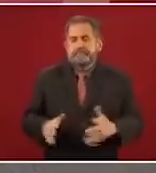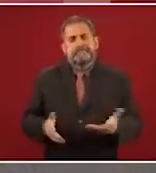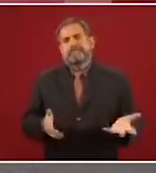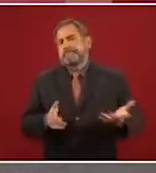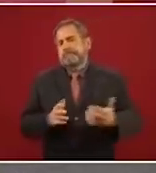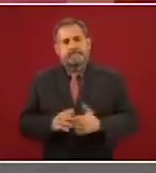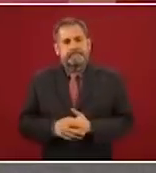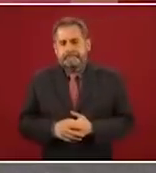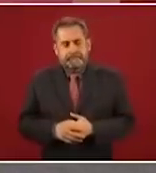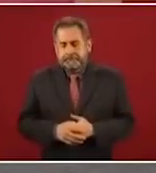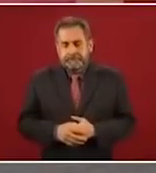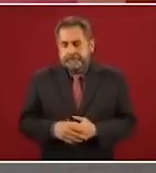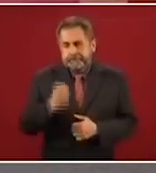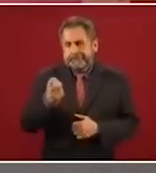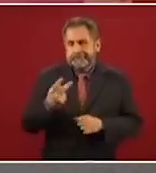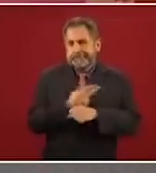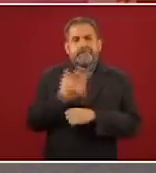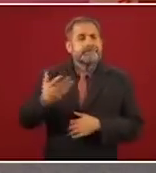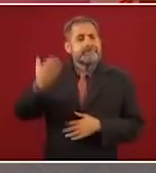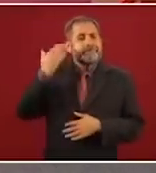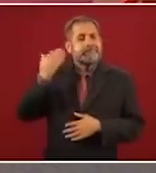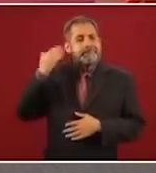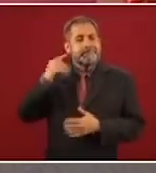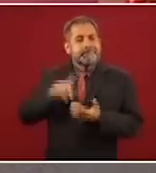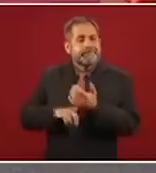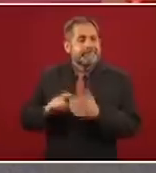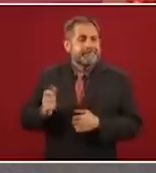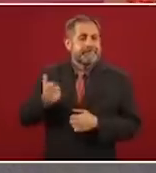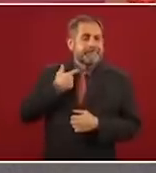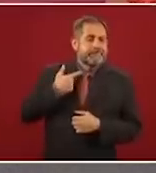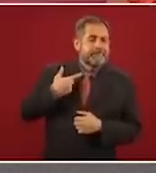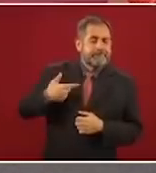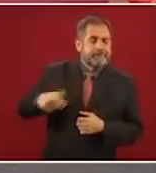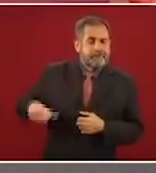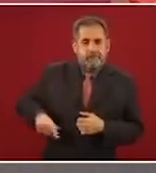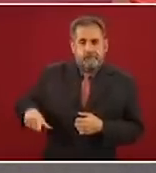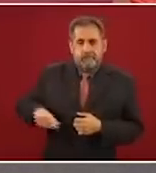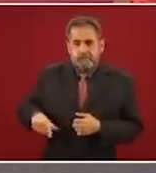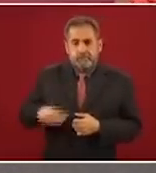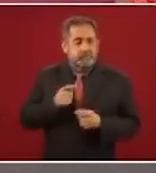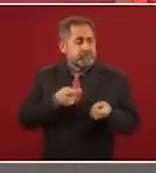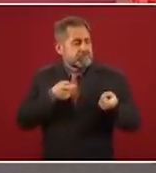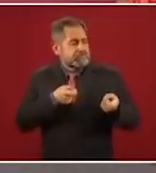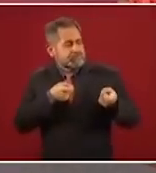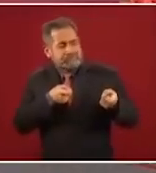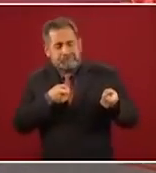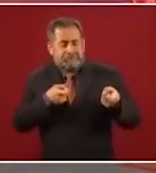mucho en el sexenio de